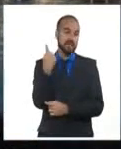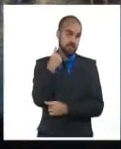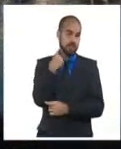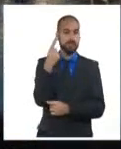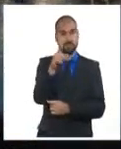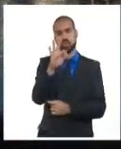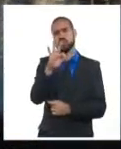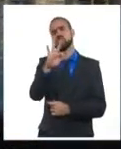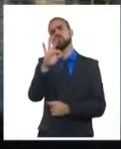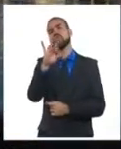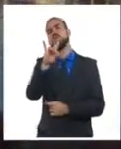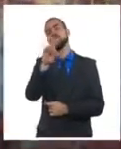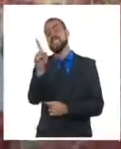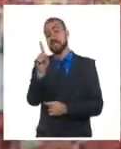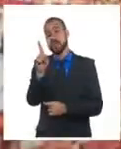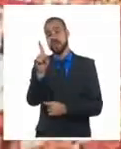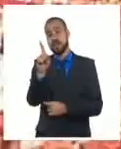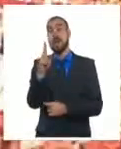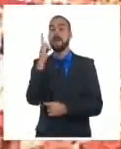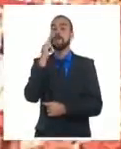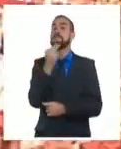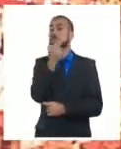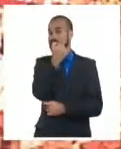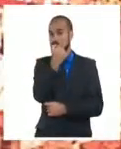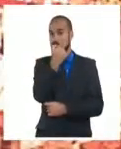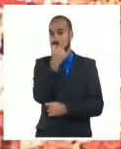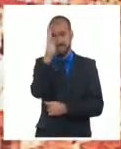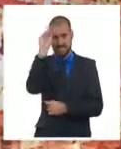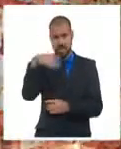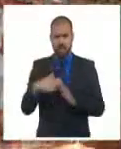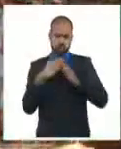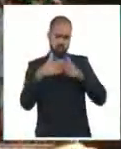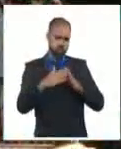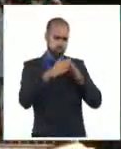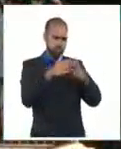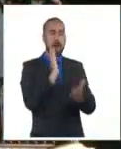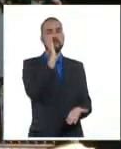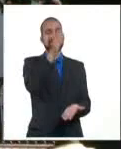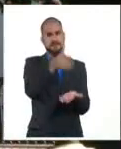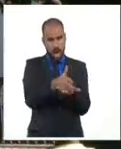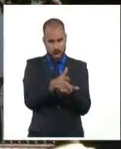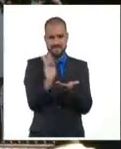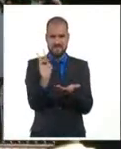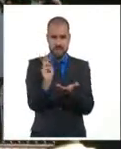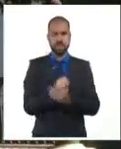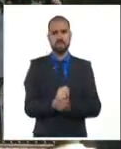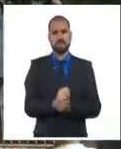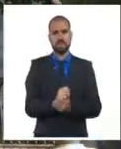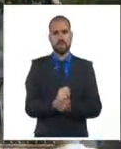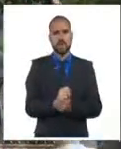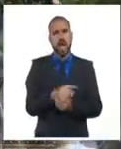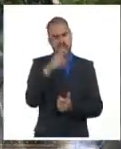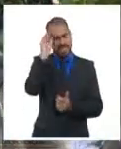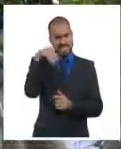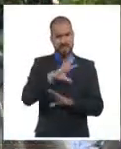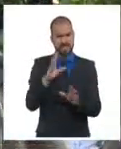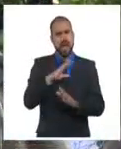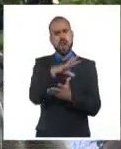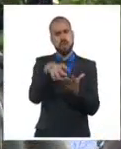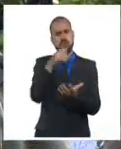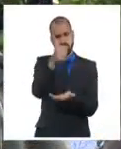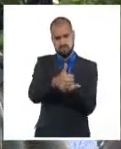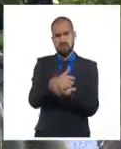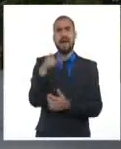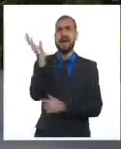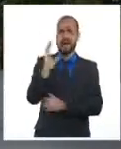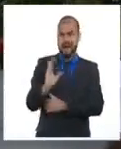de 1881 llegó José Martí a Venezuela por el puerto de La Guaira. Se conoce que estuvo en Caracas frente a la estatua